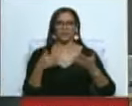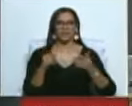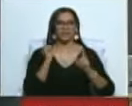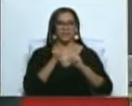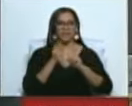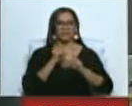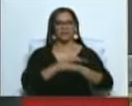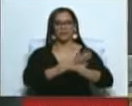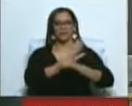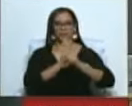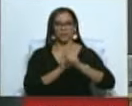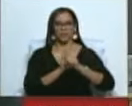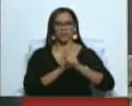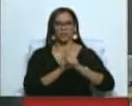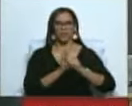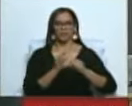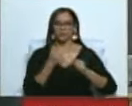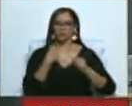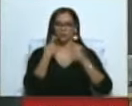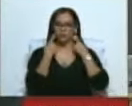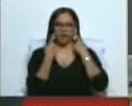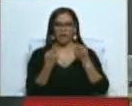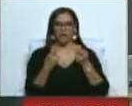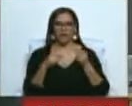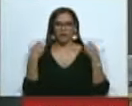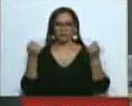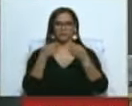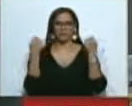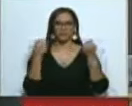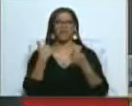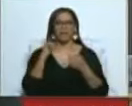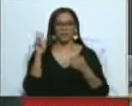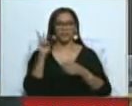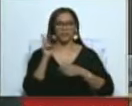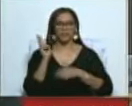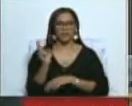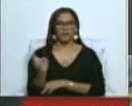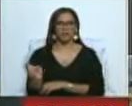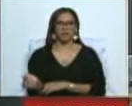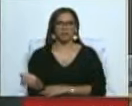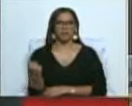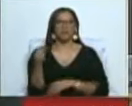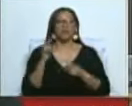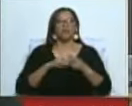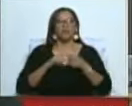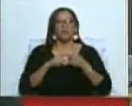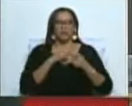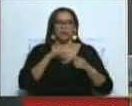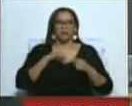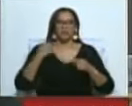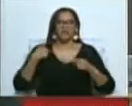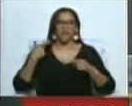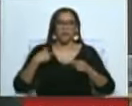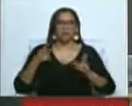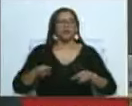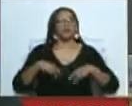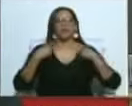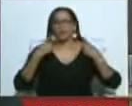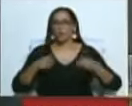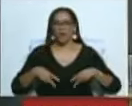pandemia no agarraba la prensa escrita, que todavía existe en Venezuela. Entonces nosotros tenemos que